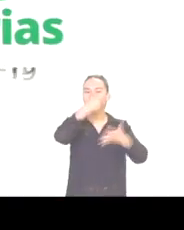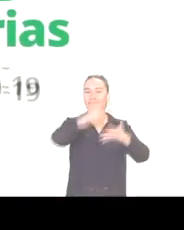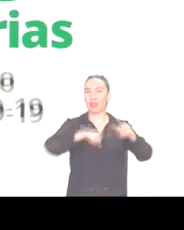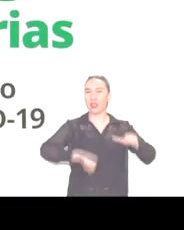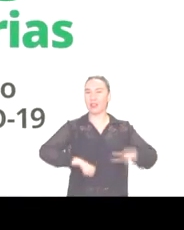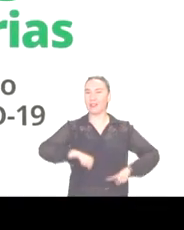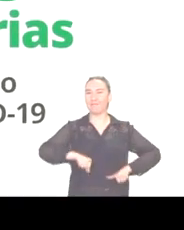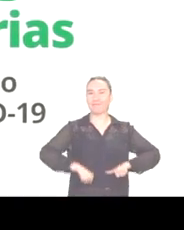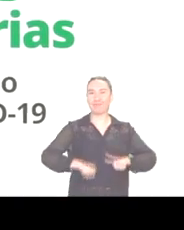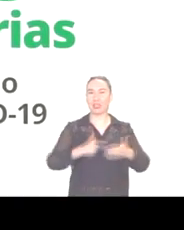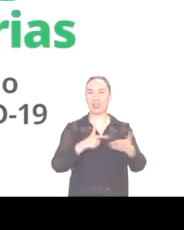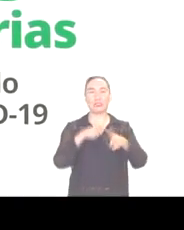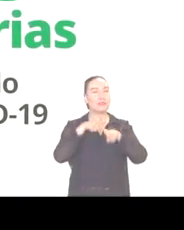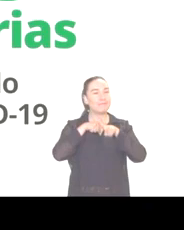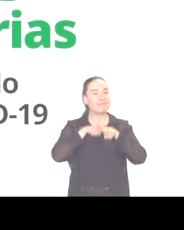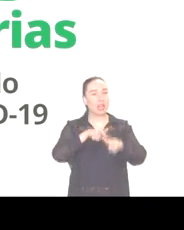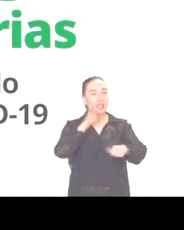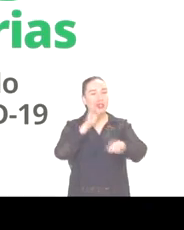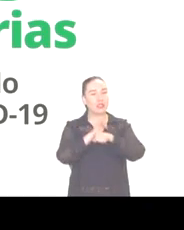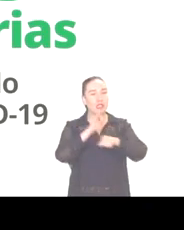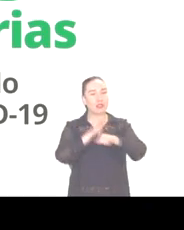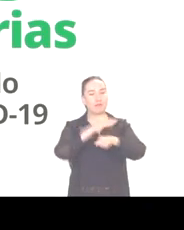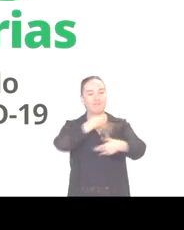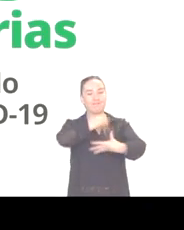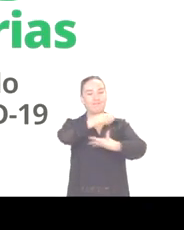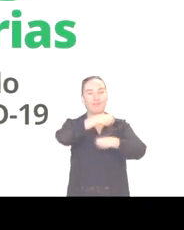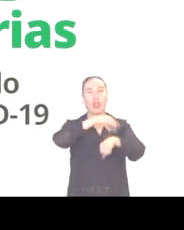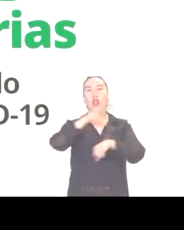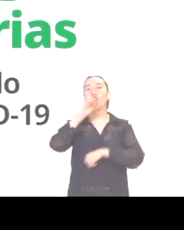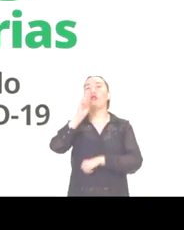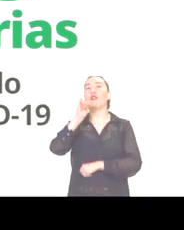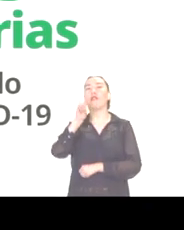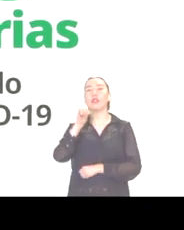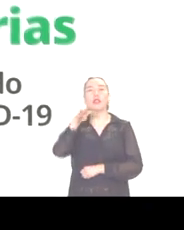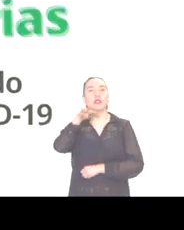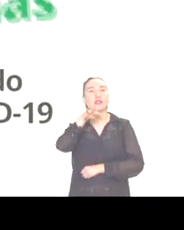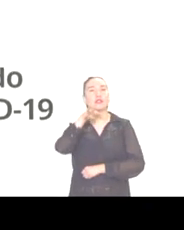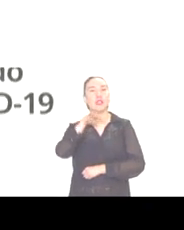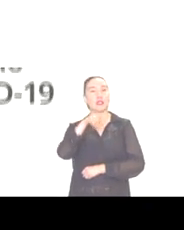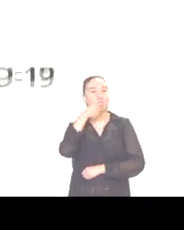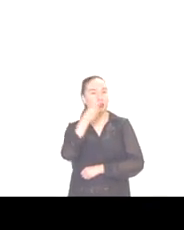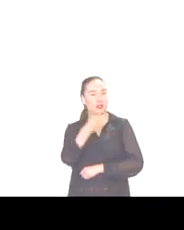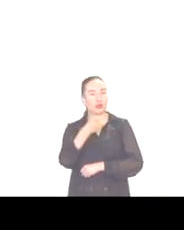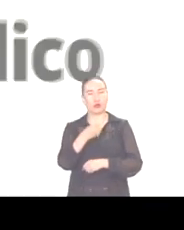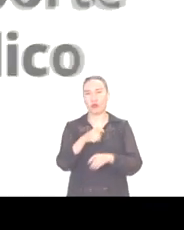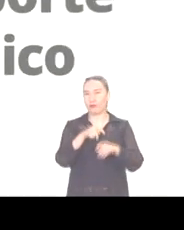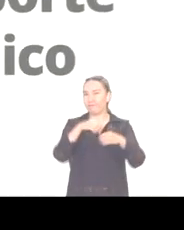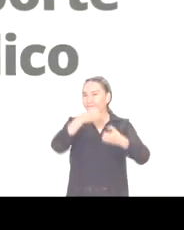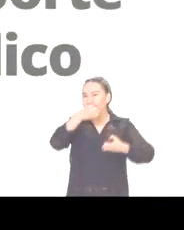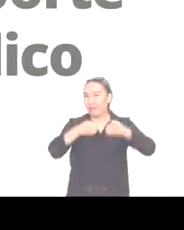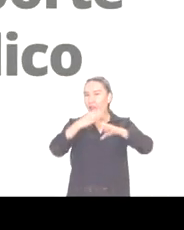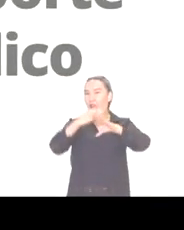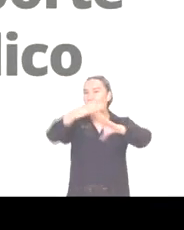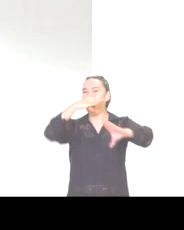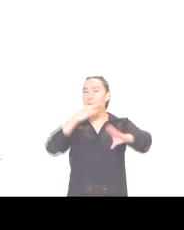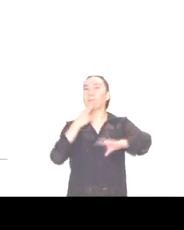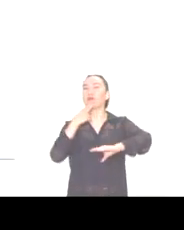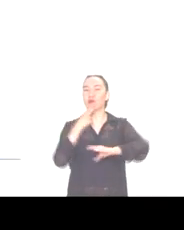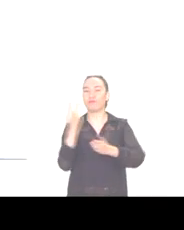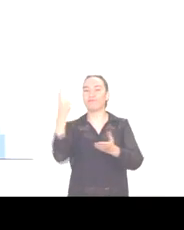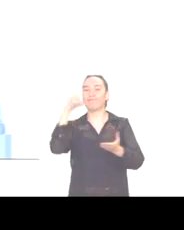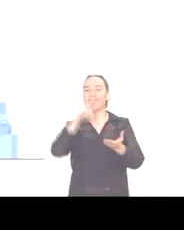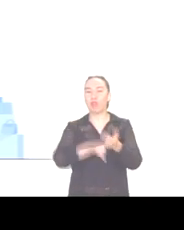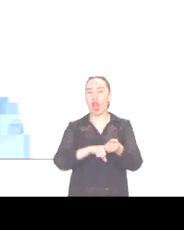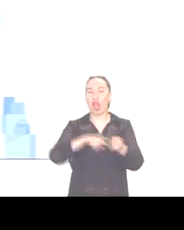importante tomar acciones complementarias para seguir previniendo la transmisión del COVID-19. Si usas el transporte público, si